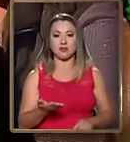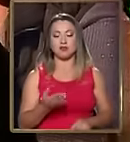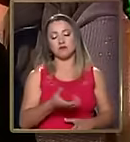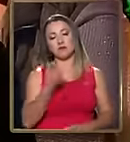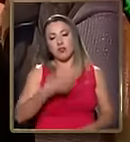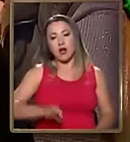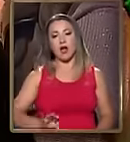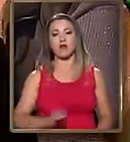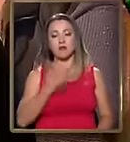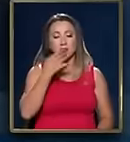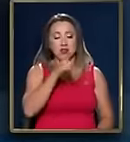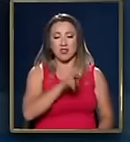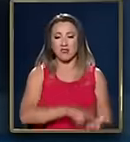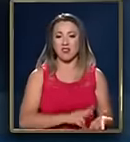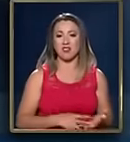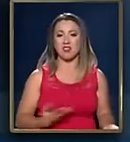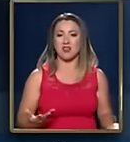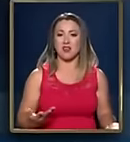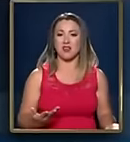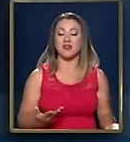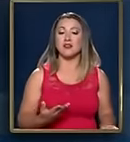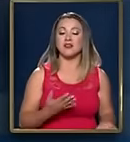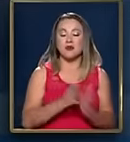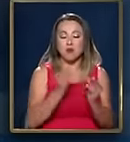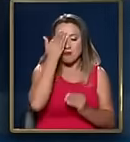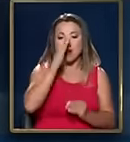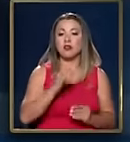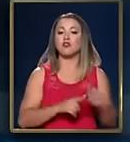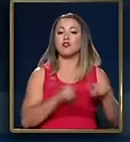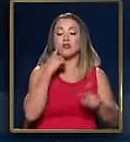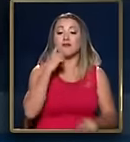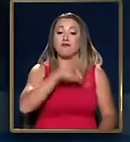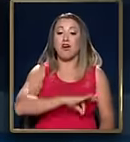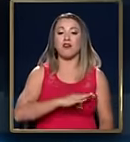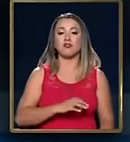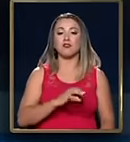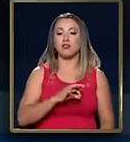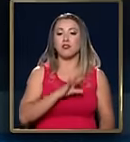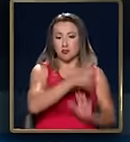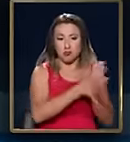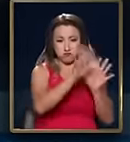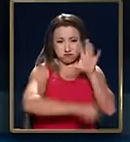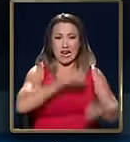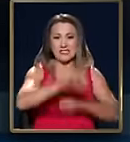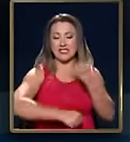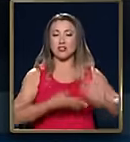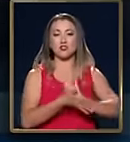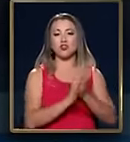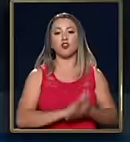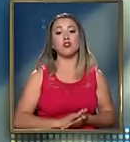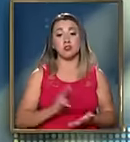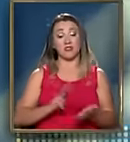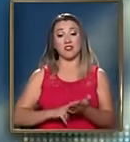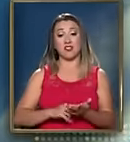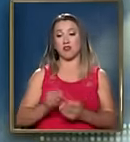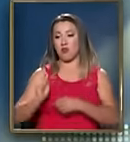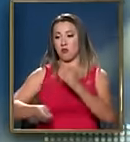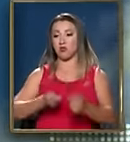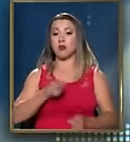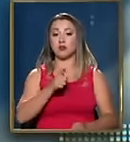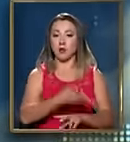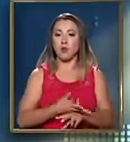¿Por qué ese weón está mal, weón? El otro día el banco le fue a embargar todo, pero todo, güey. Ustedes saben que a nadie le quitan lo comido y lo bailado. A este güey se lo